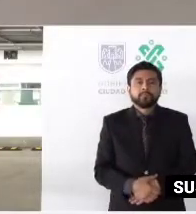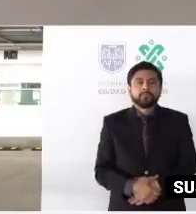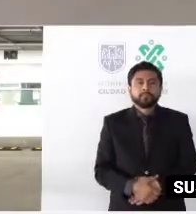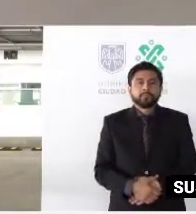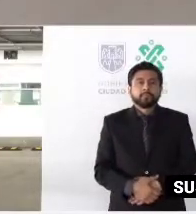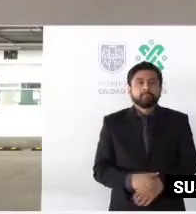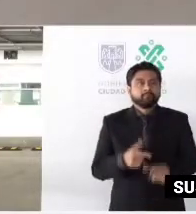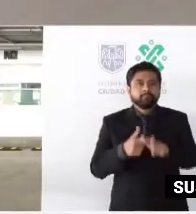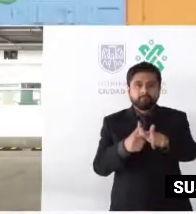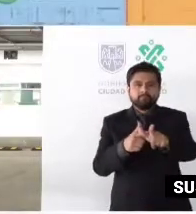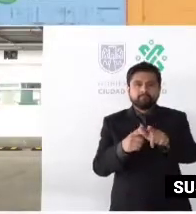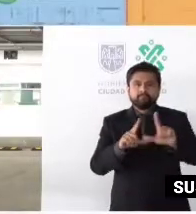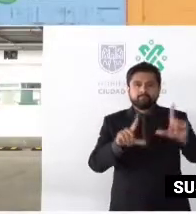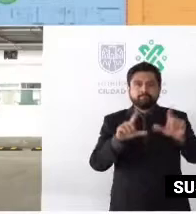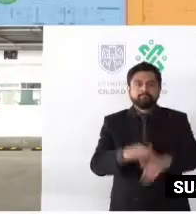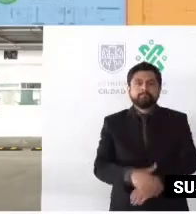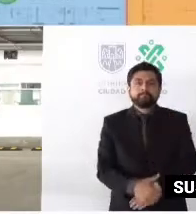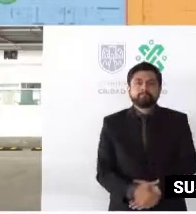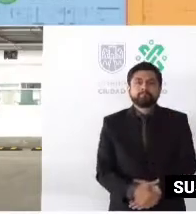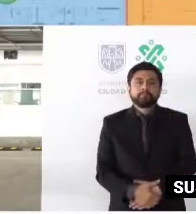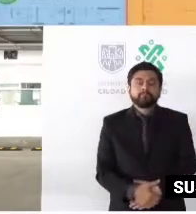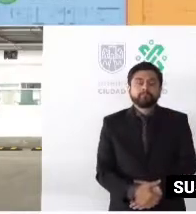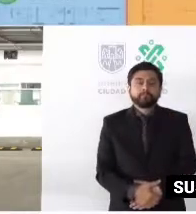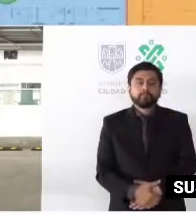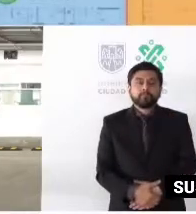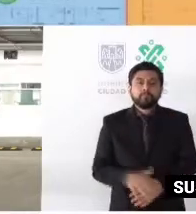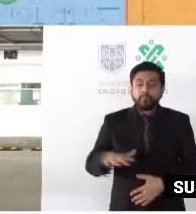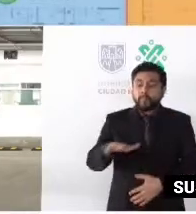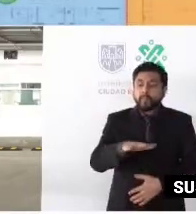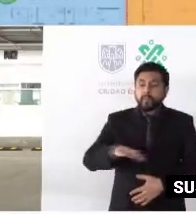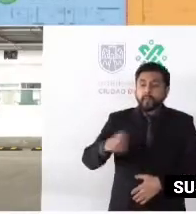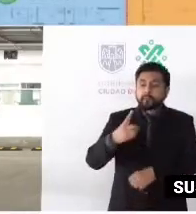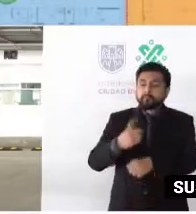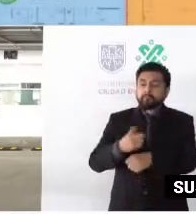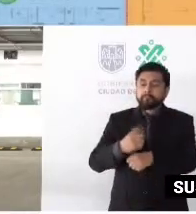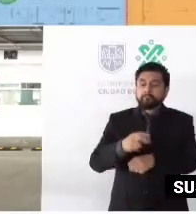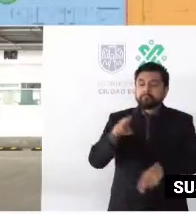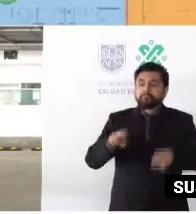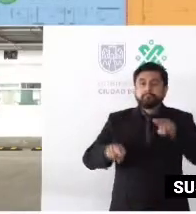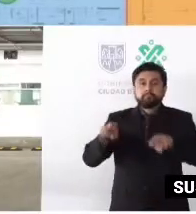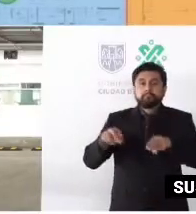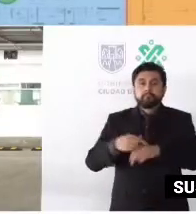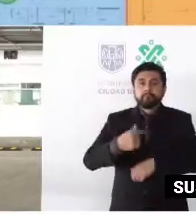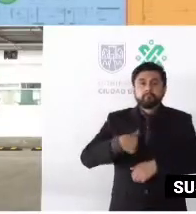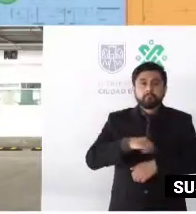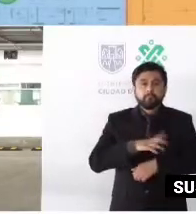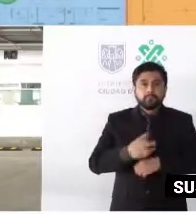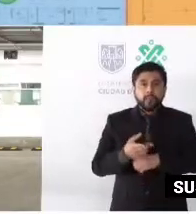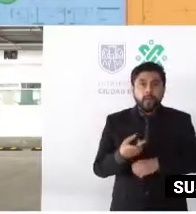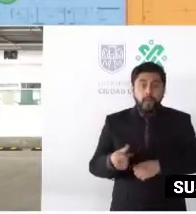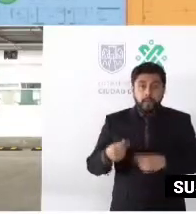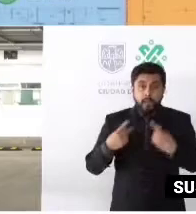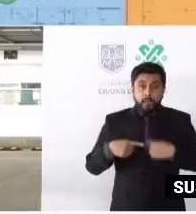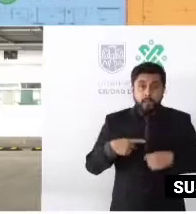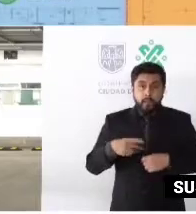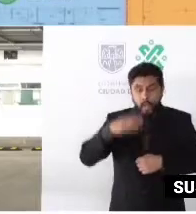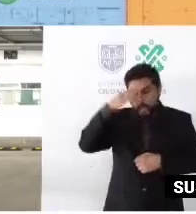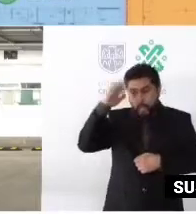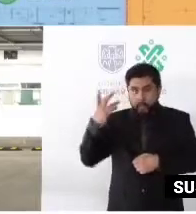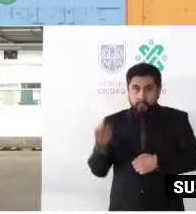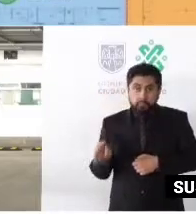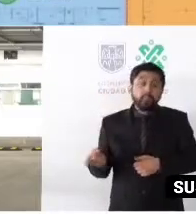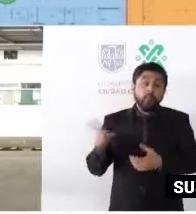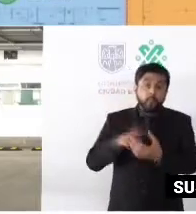La que sigue. En el área de primer nivel tenemos lo que es la hospitalización para adultos, la